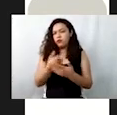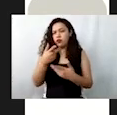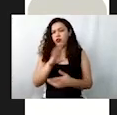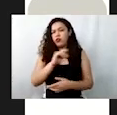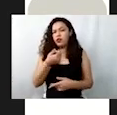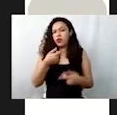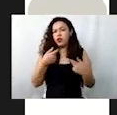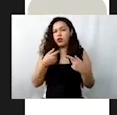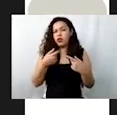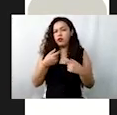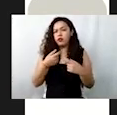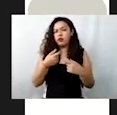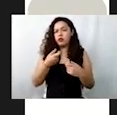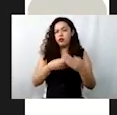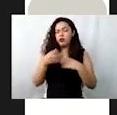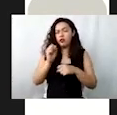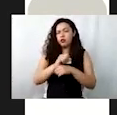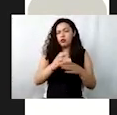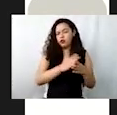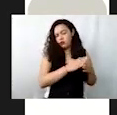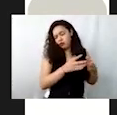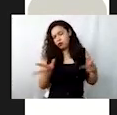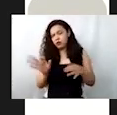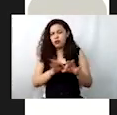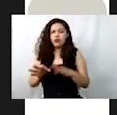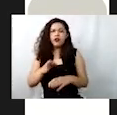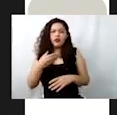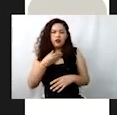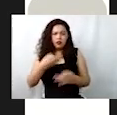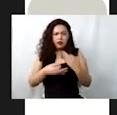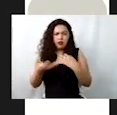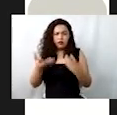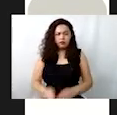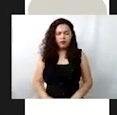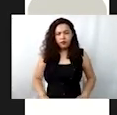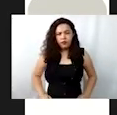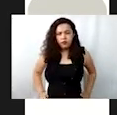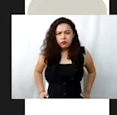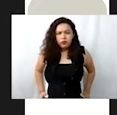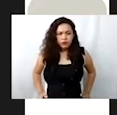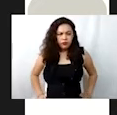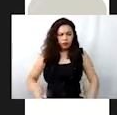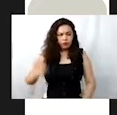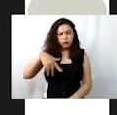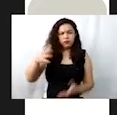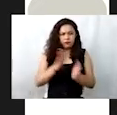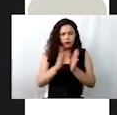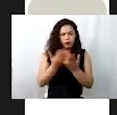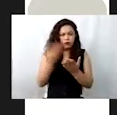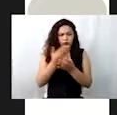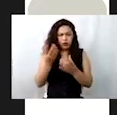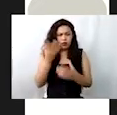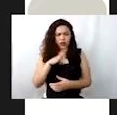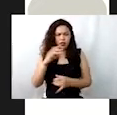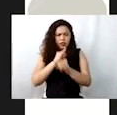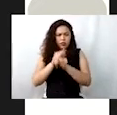muy ambiciosos, solo se van a lograr si todos trabajamos juntos y todos lo hacemos. Ustedes tienen la carpeta en línea, Sí, tenemos una carpeta en línea. Tienen una carpeta en